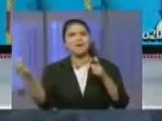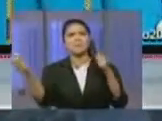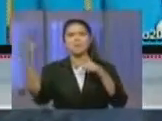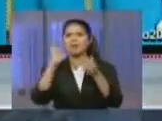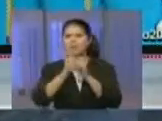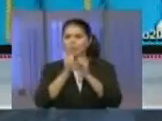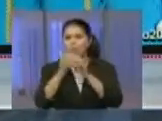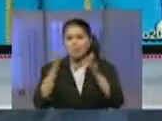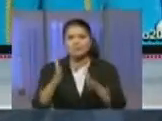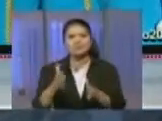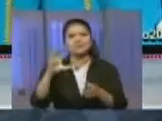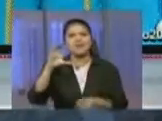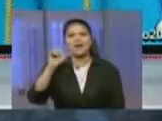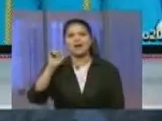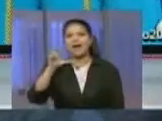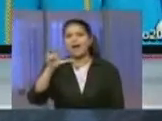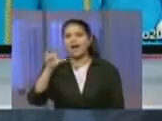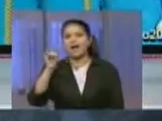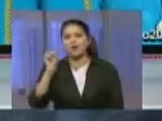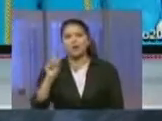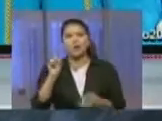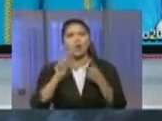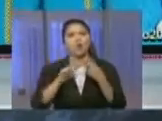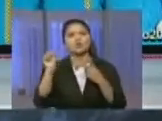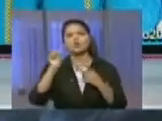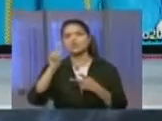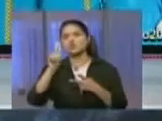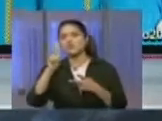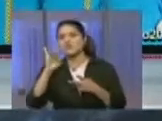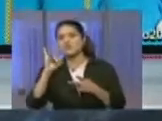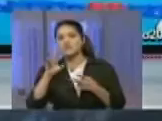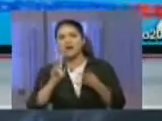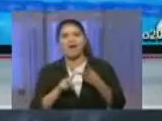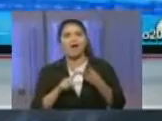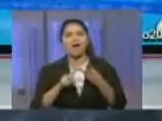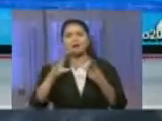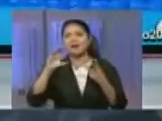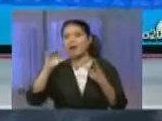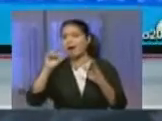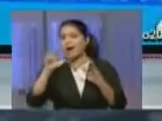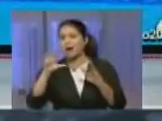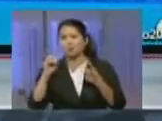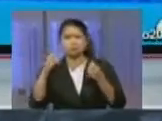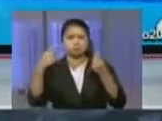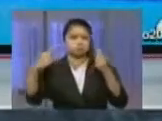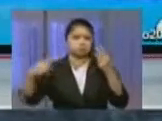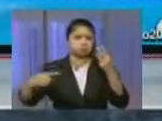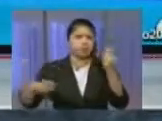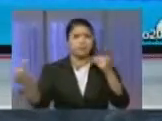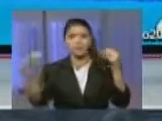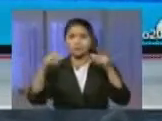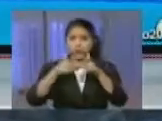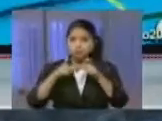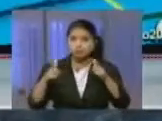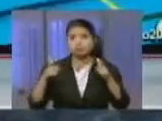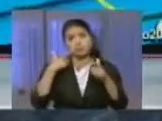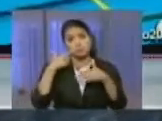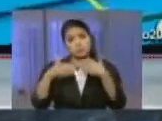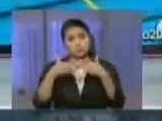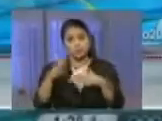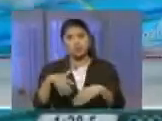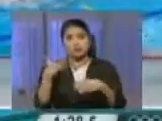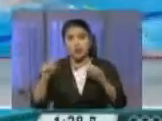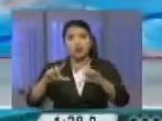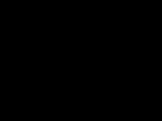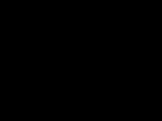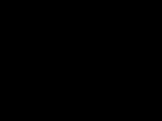los subirat Los Carlos Quintero etcétera etcétera Ahí vamos miren si quieres la pones en